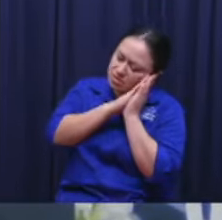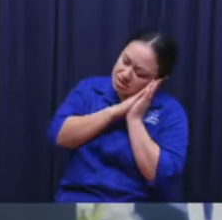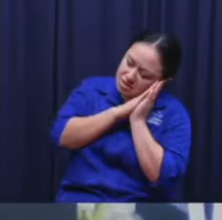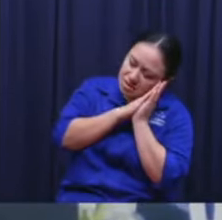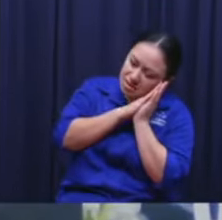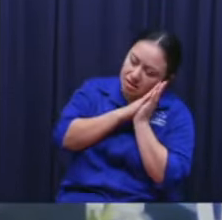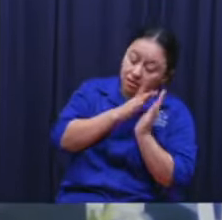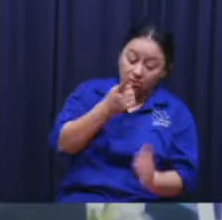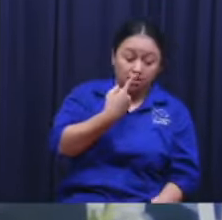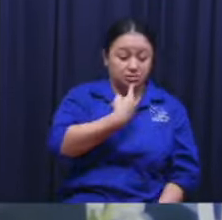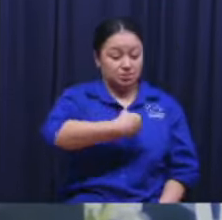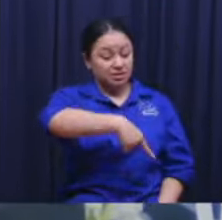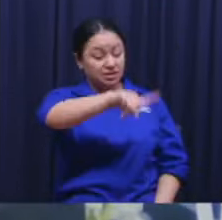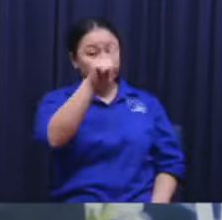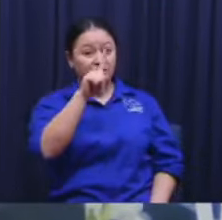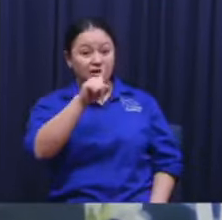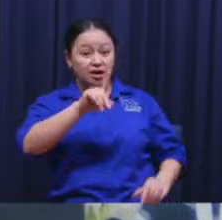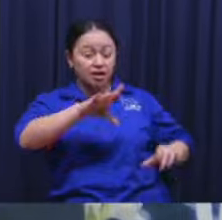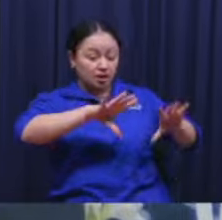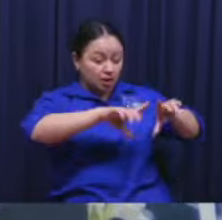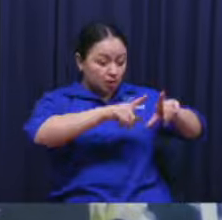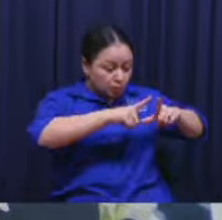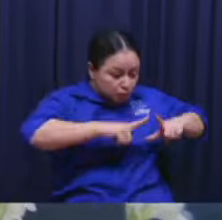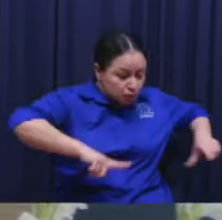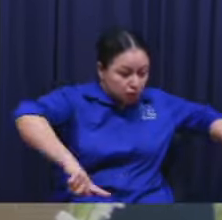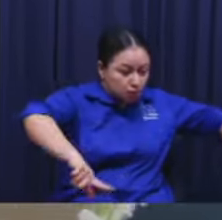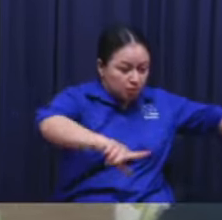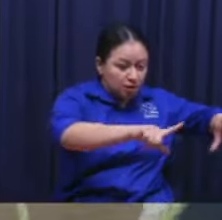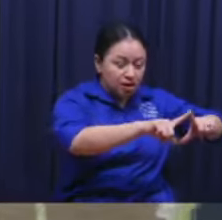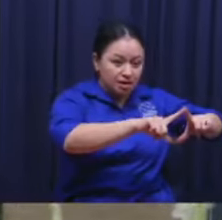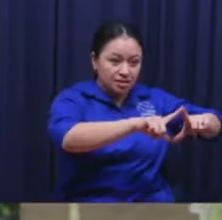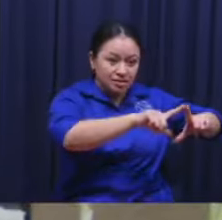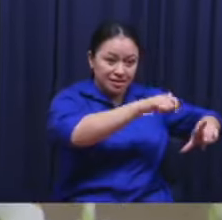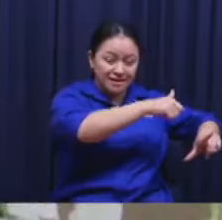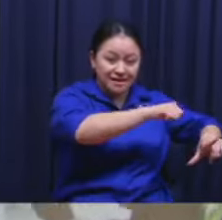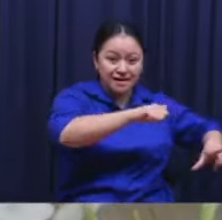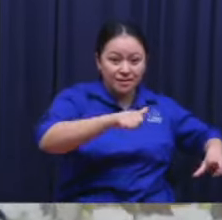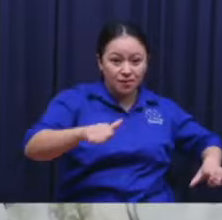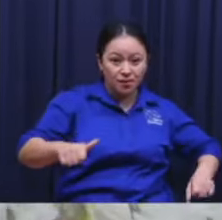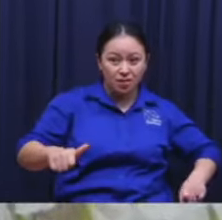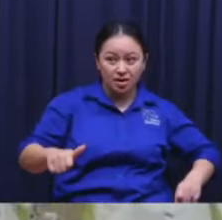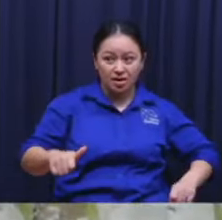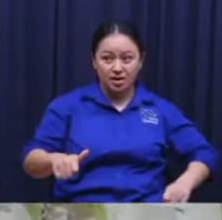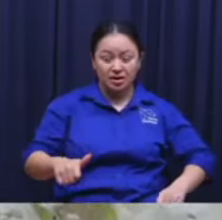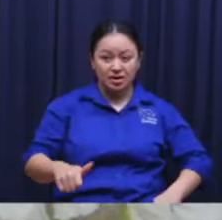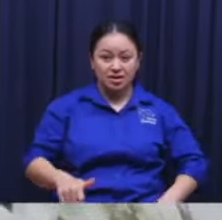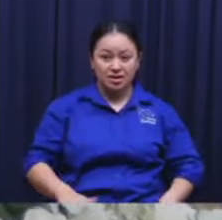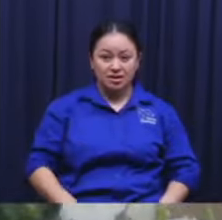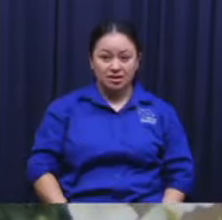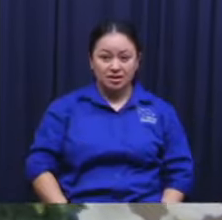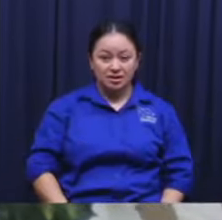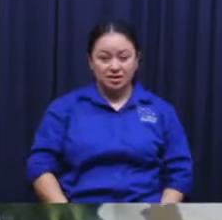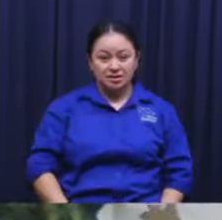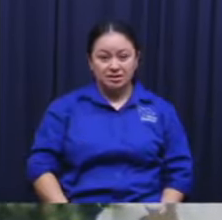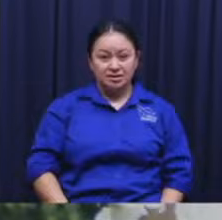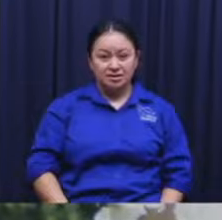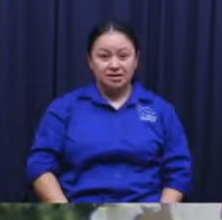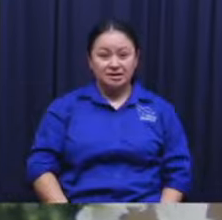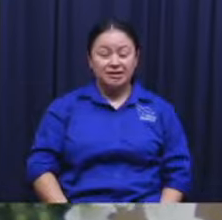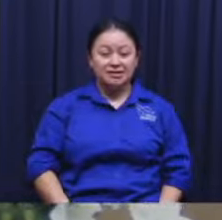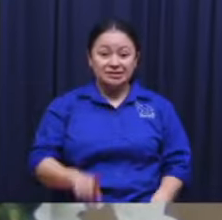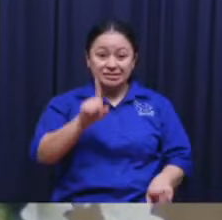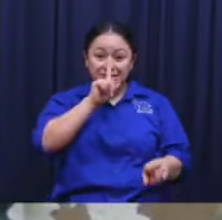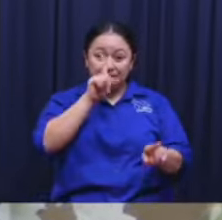de agua fría con todo y equipo. Y no solo a nosotros, sino al que estaba a la par. Aunque